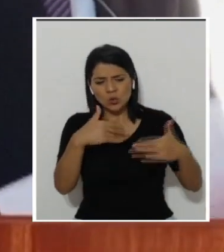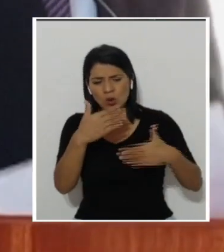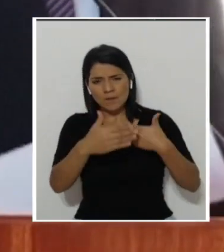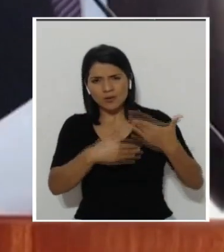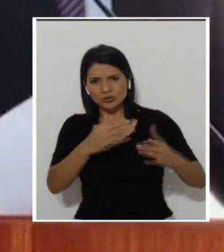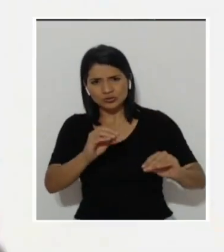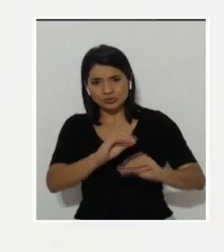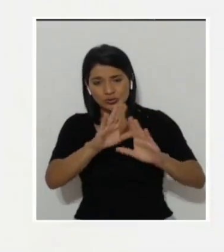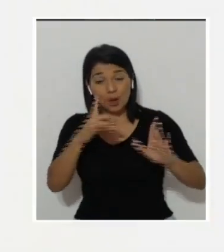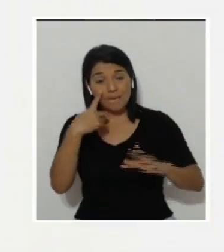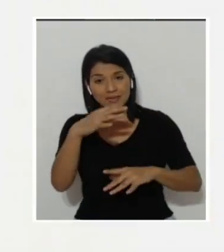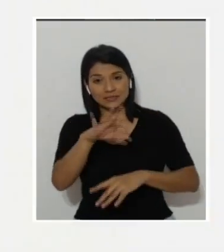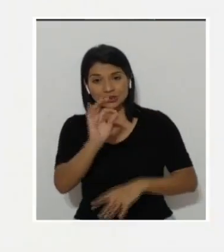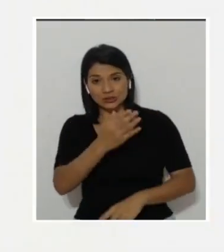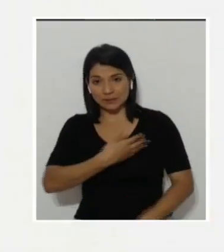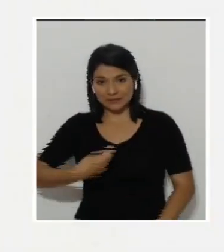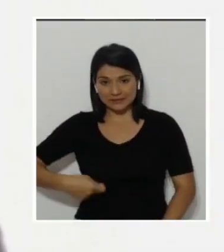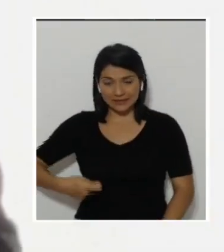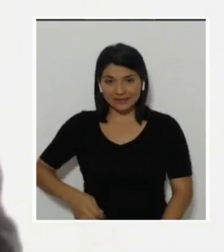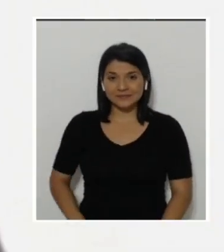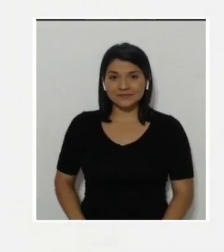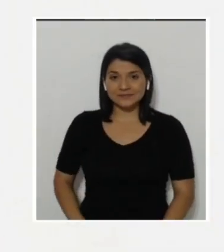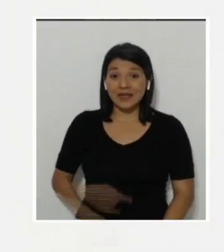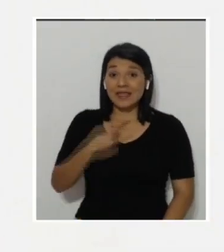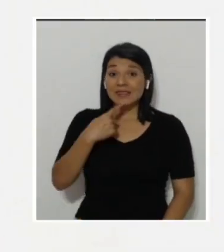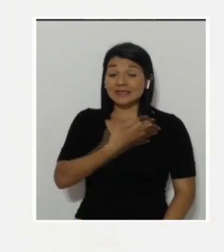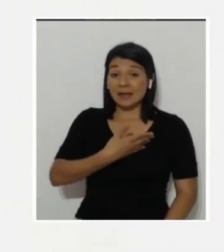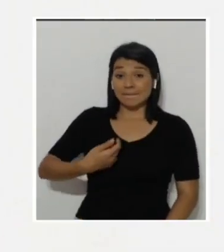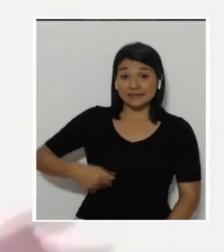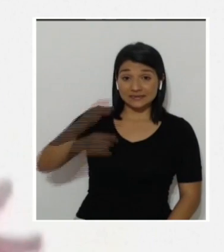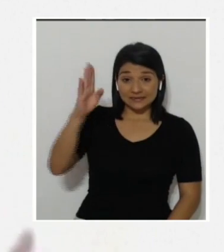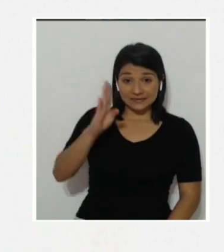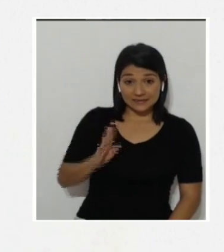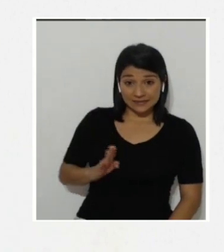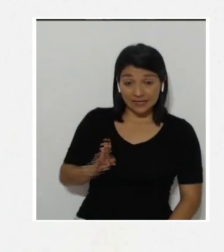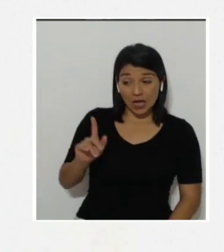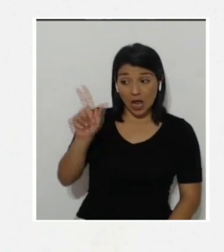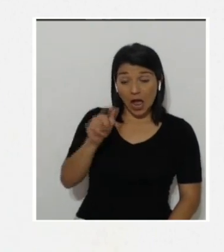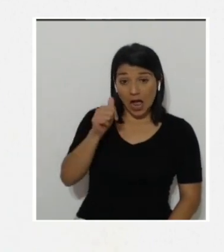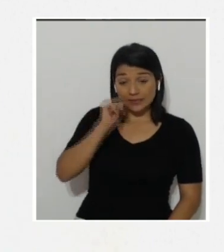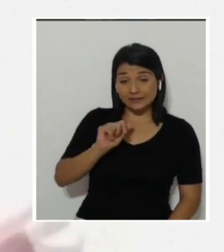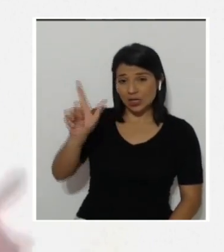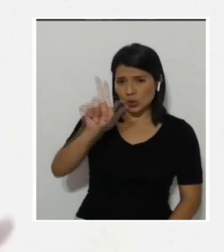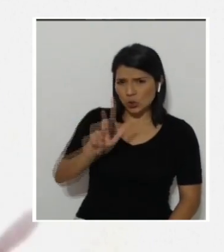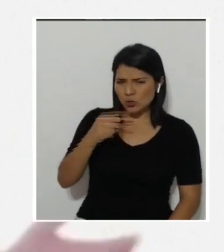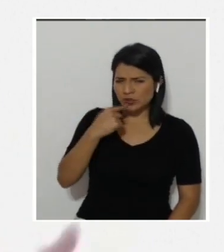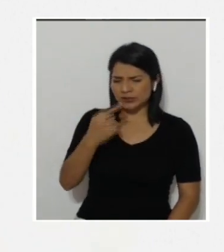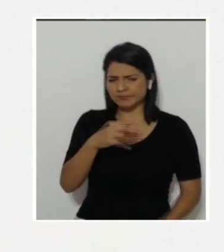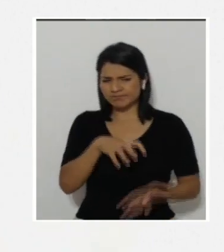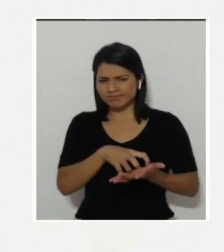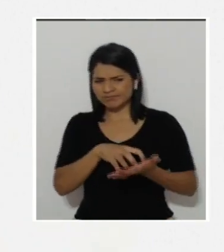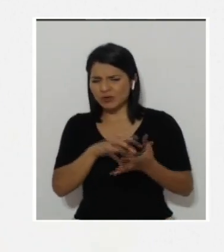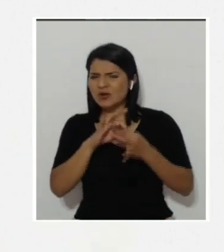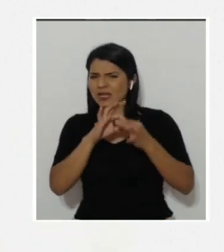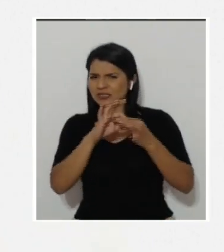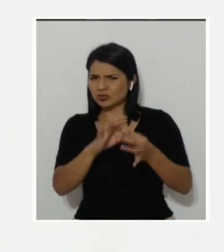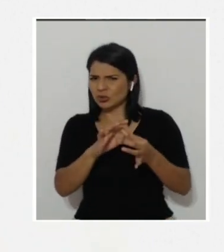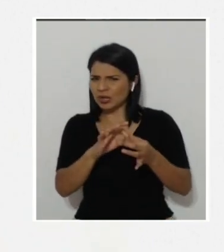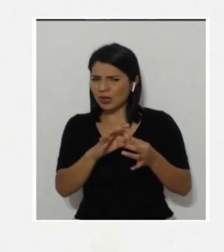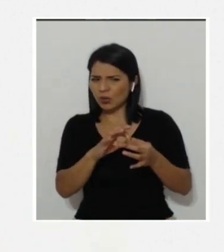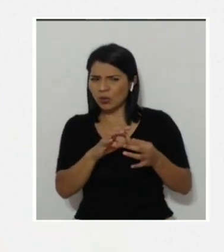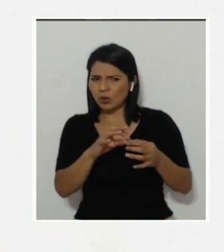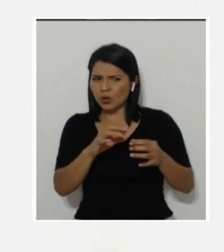presidenciales. El mandatario brasileño repitió el lunes sus cuestionamientos sobre la supuesta vulnerabilidad de las urnas electrónicas, que cree que